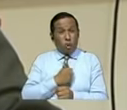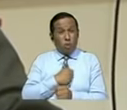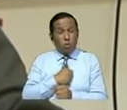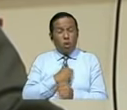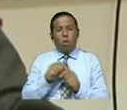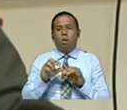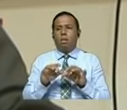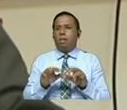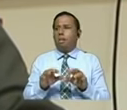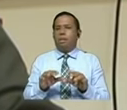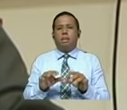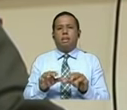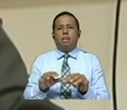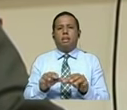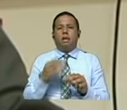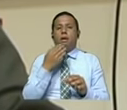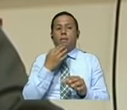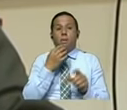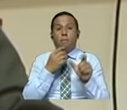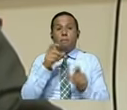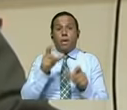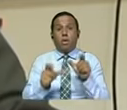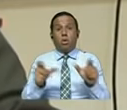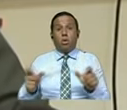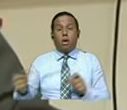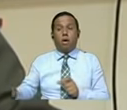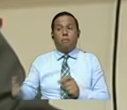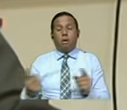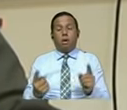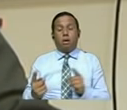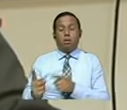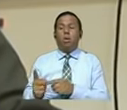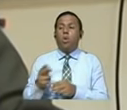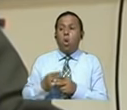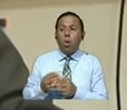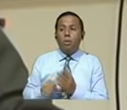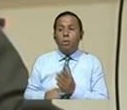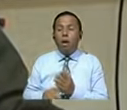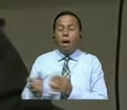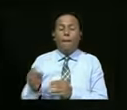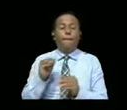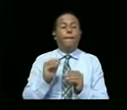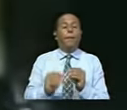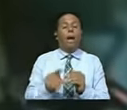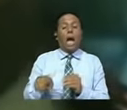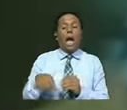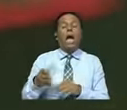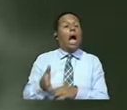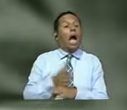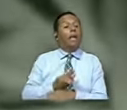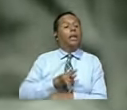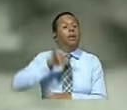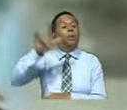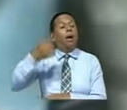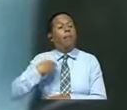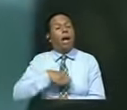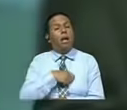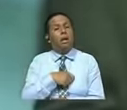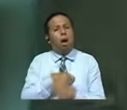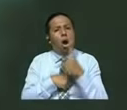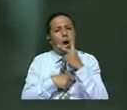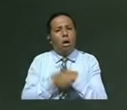Él registraba el ingreso de esas personas que, dicho sea de paso, no han salido del país. En otro caso, la